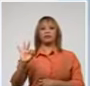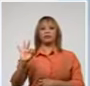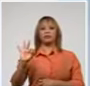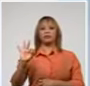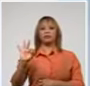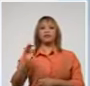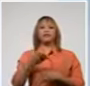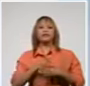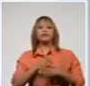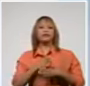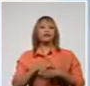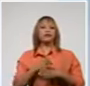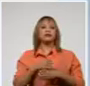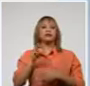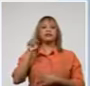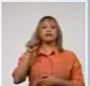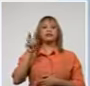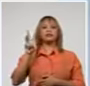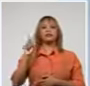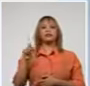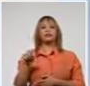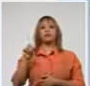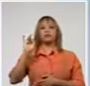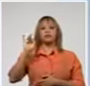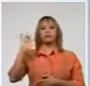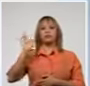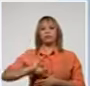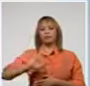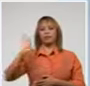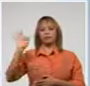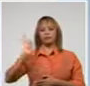representan el 13,7%.